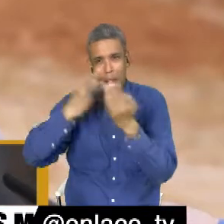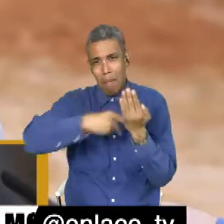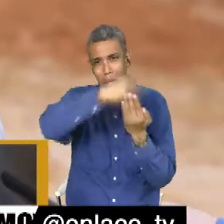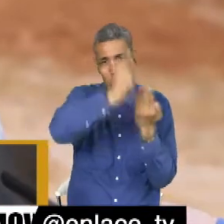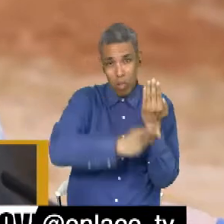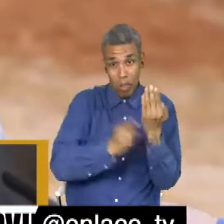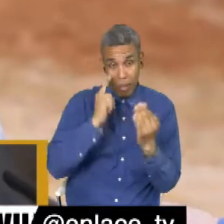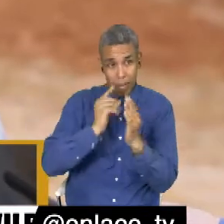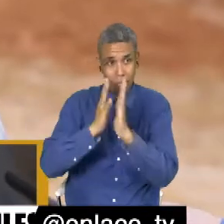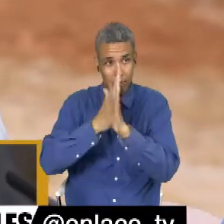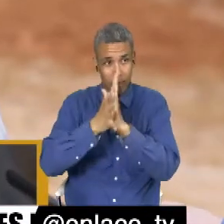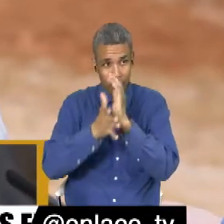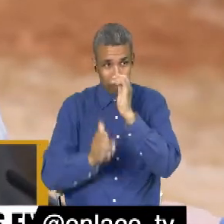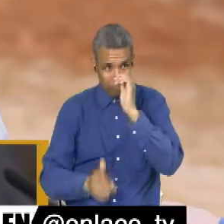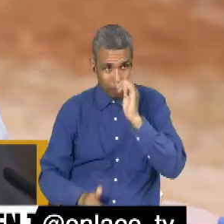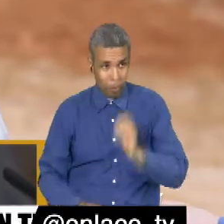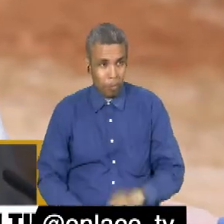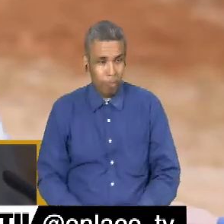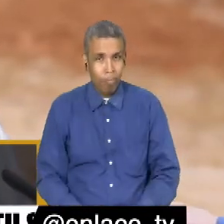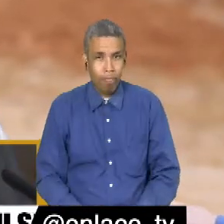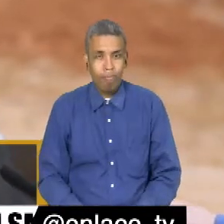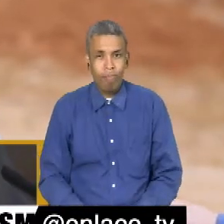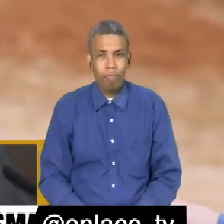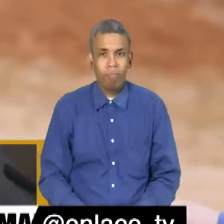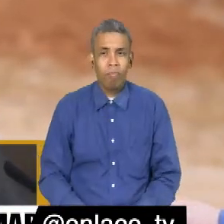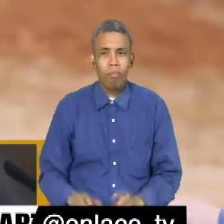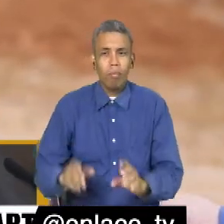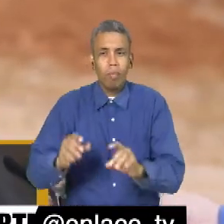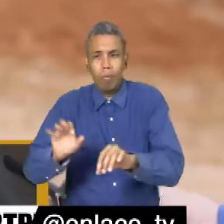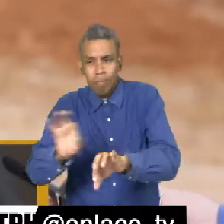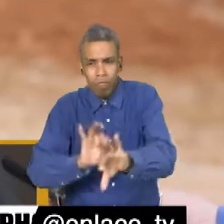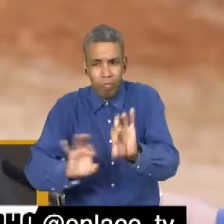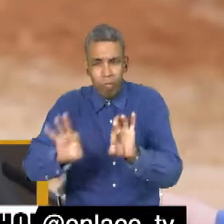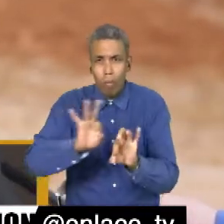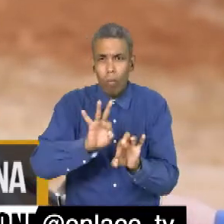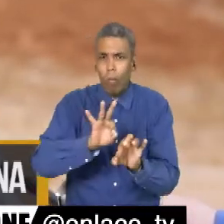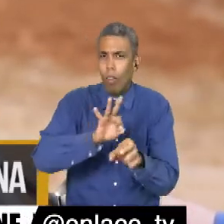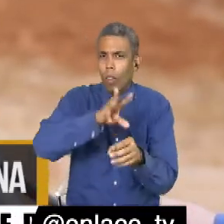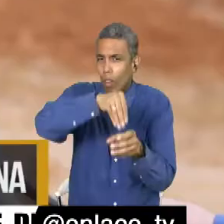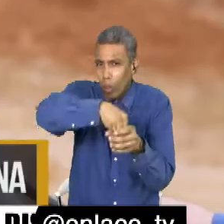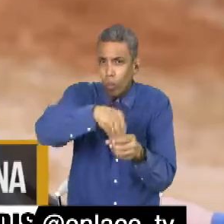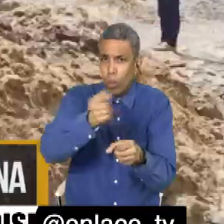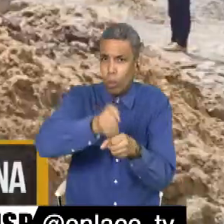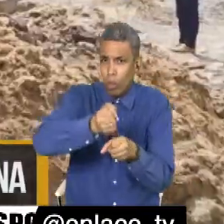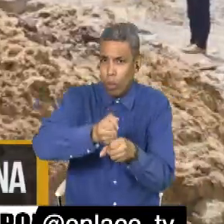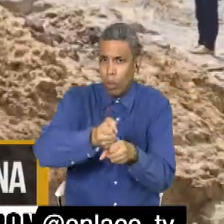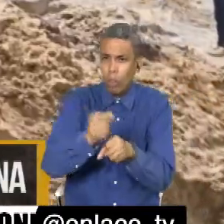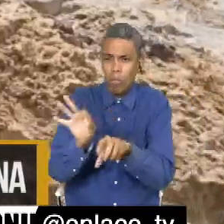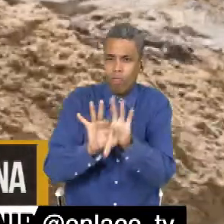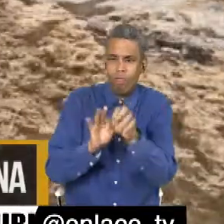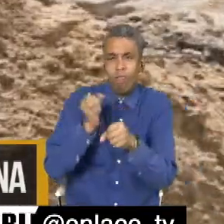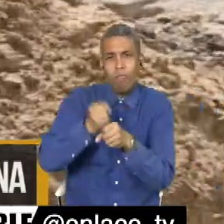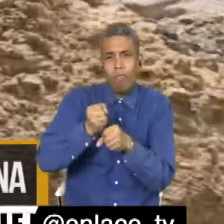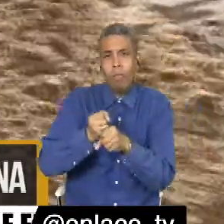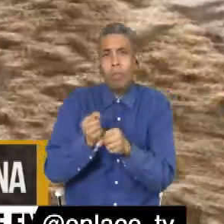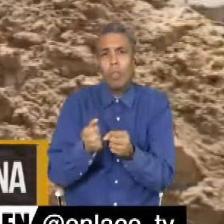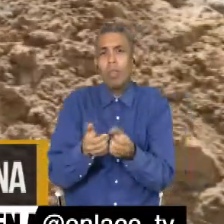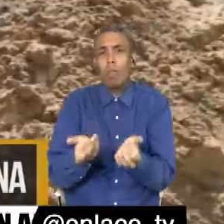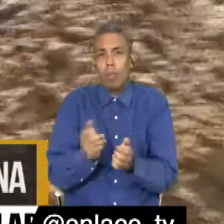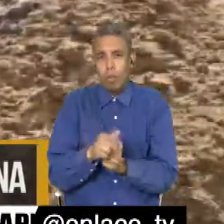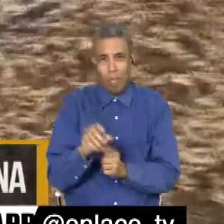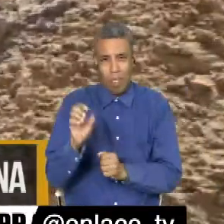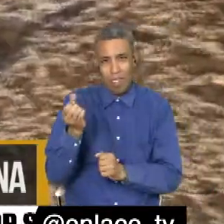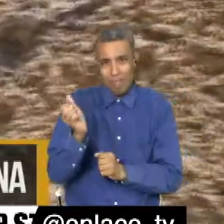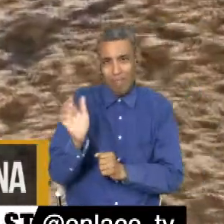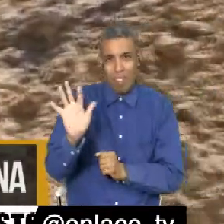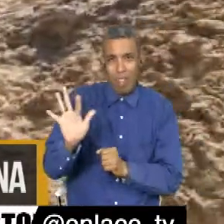La vinculación de del personal o de la mano de obra no calificada sea del sector, y en esta obra en el momento tenemos 15